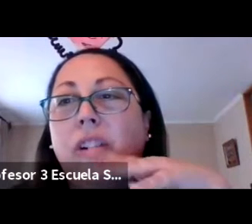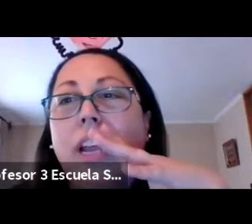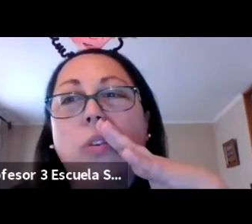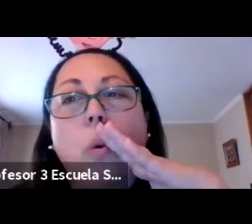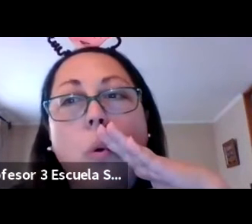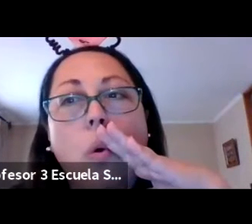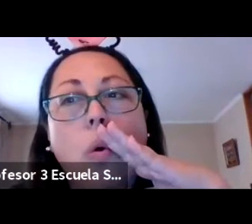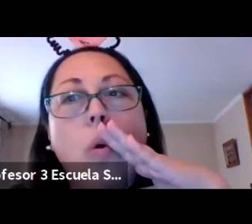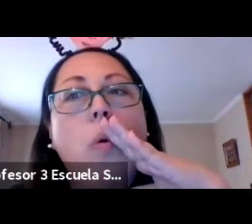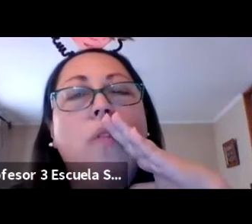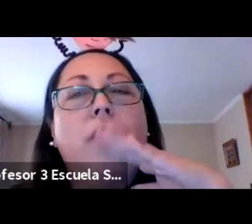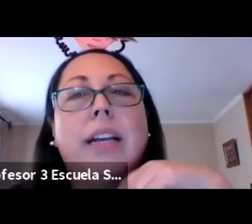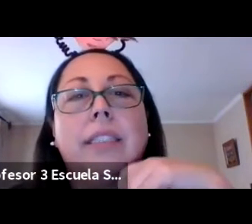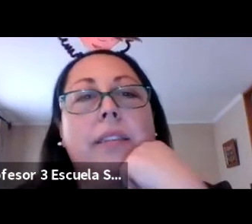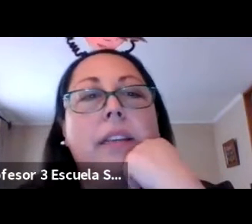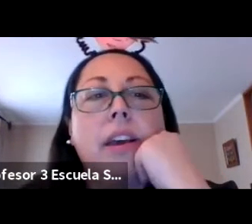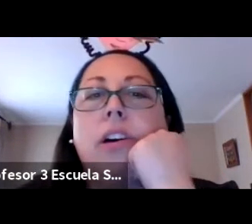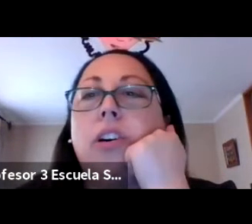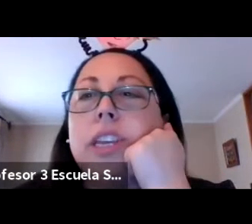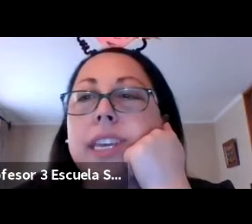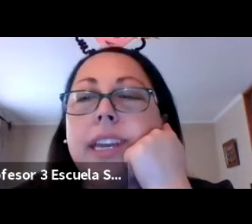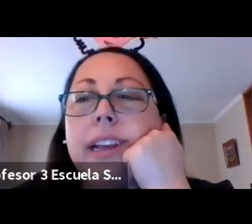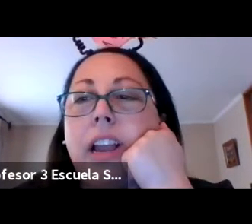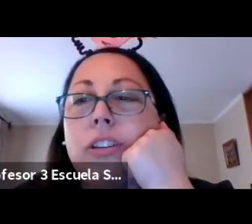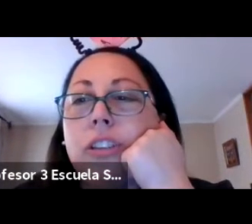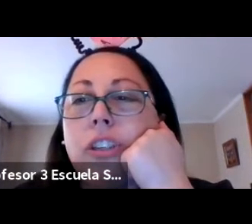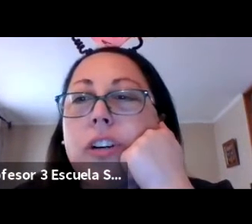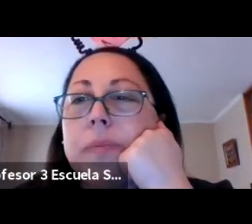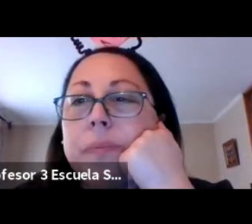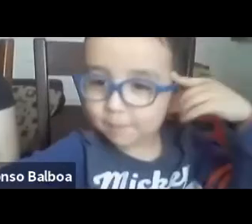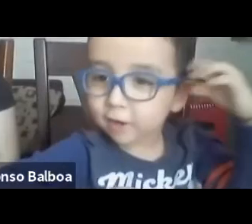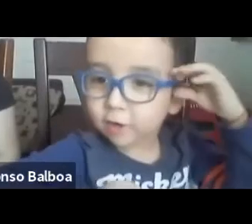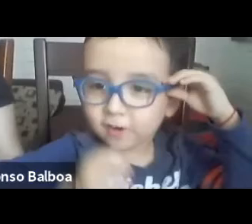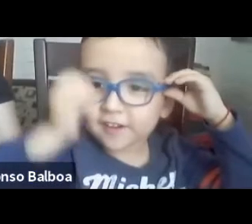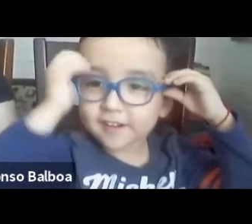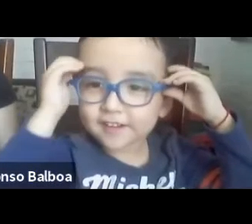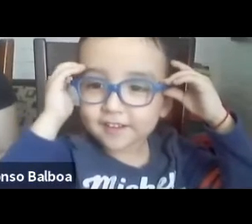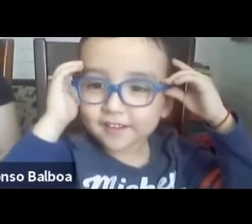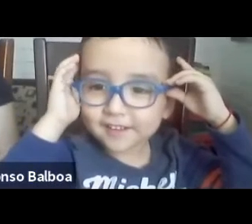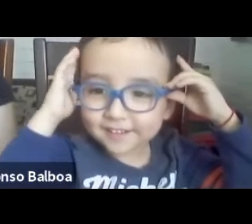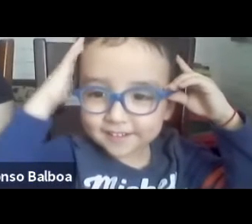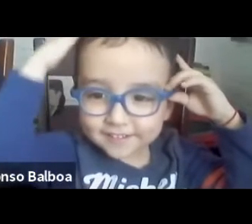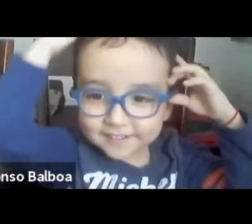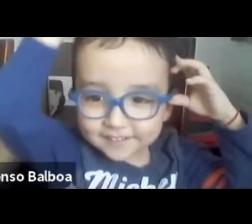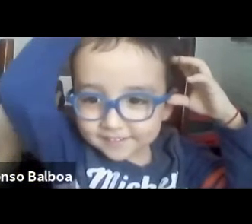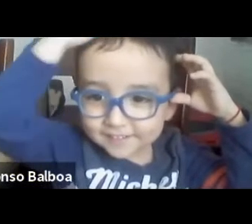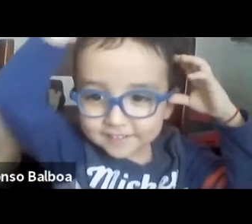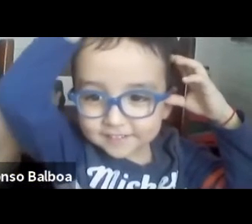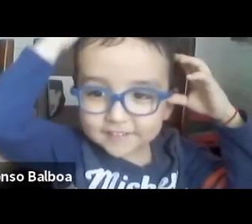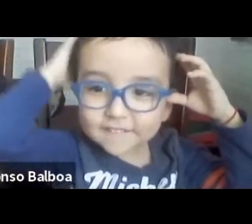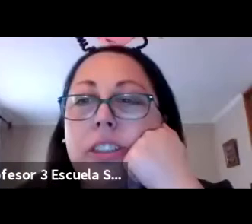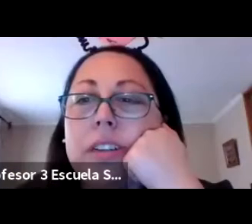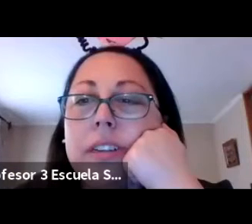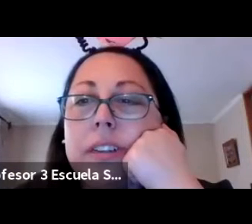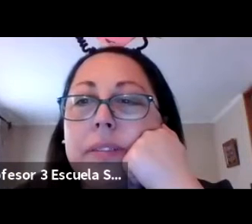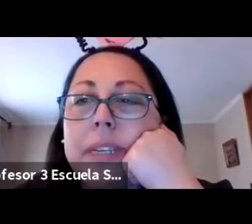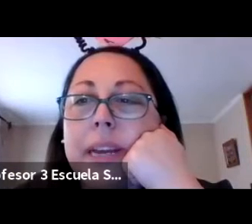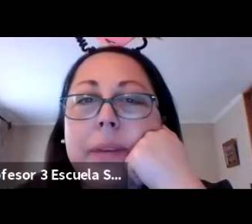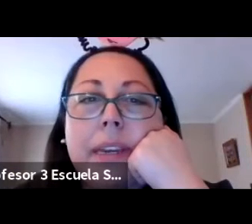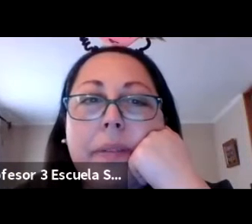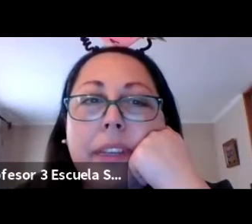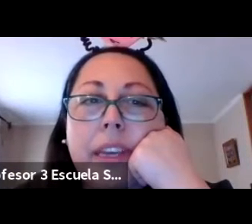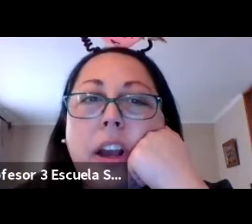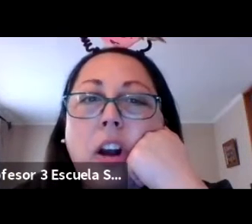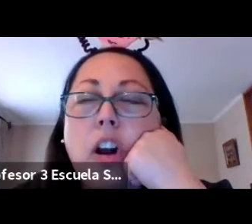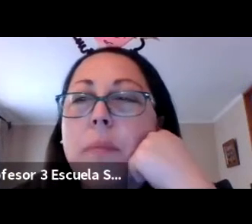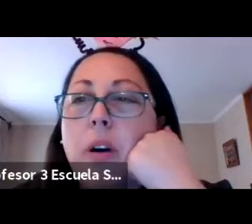le gustaba solo las uvas. Oye, Alonso. El pelo. Claro. Oye, Aloncito,